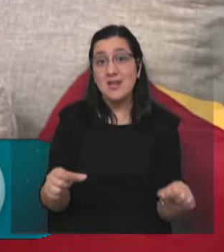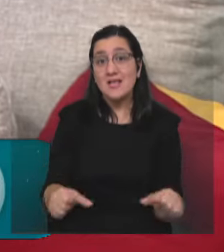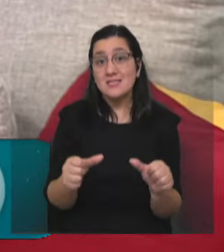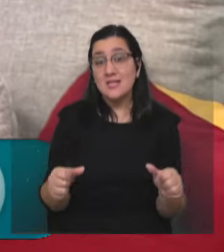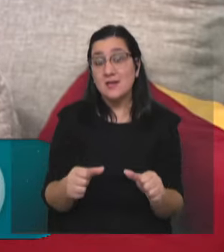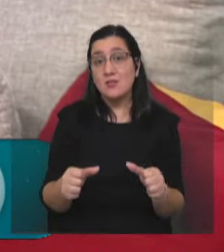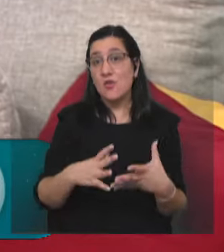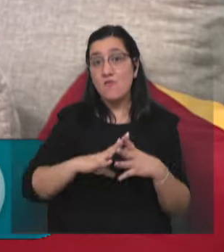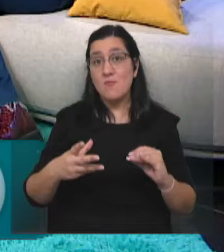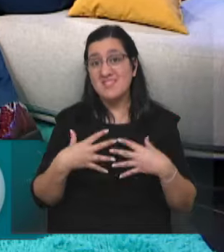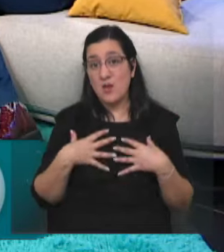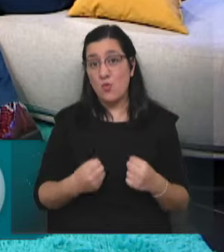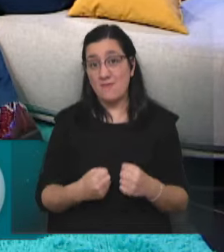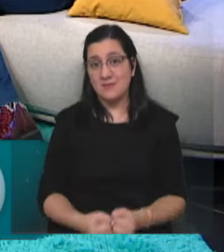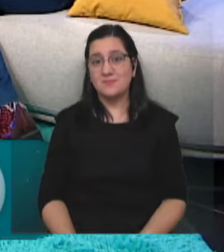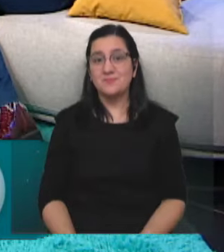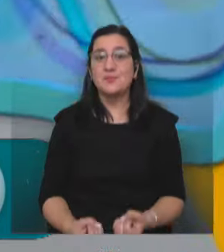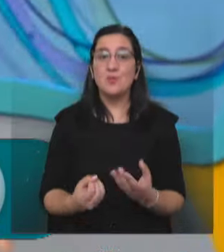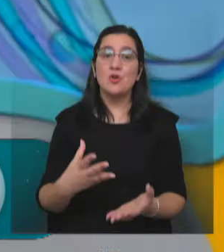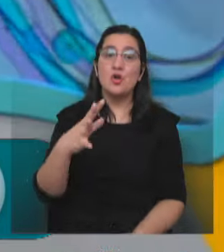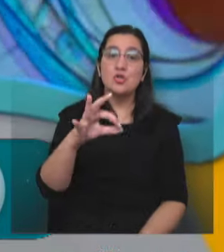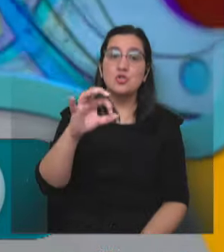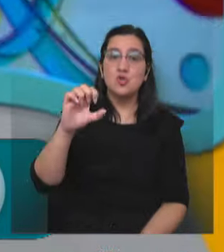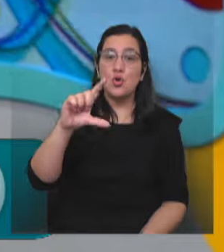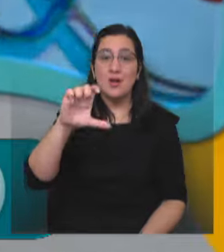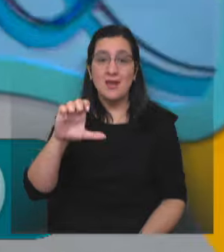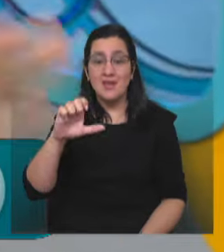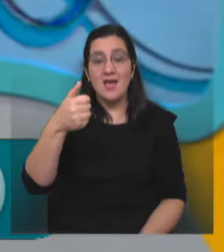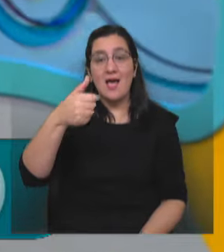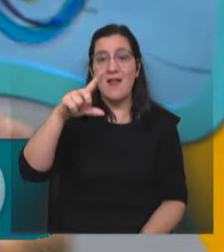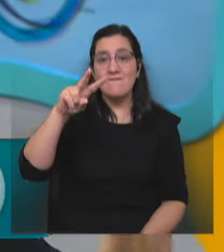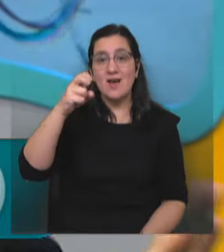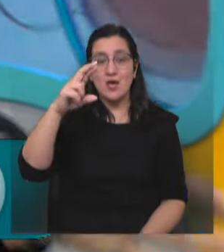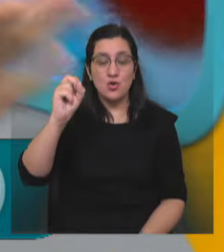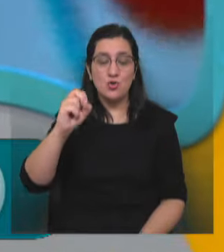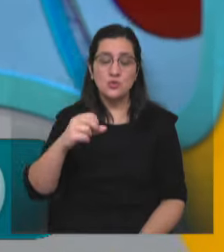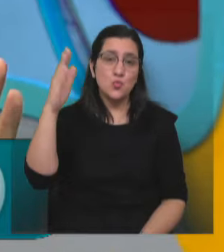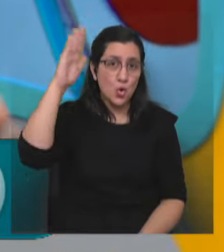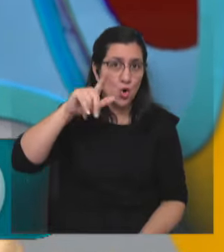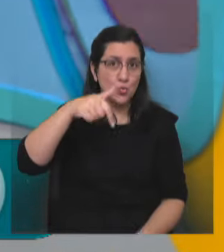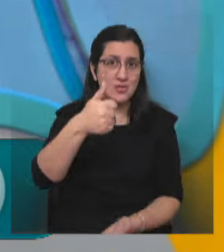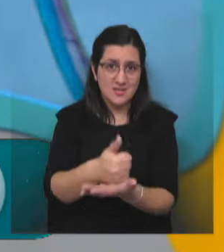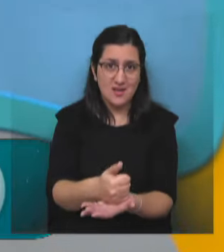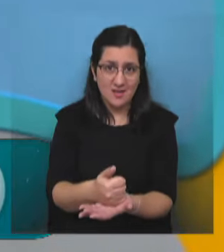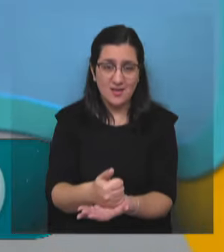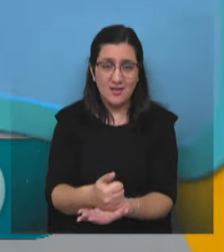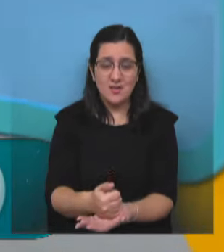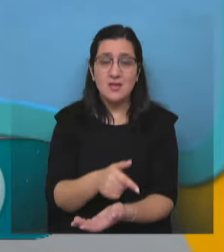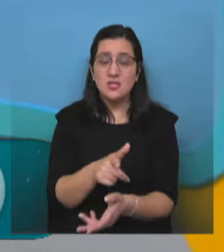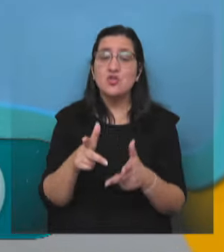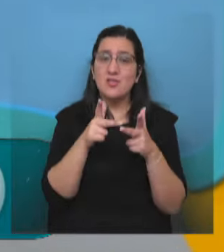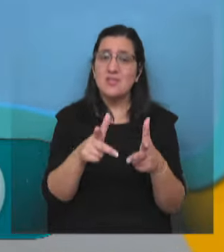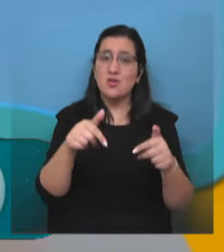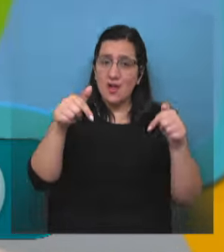manera sana. Genial. Bueno, Sole, Álvaro, ha sido un honor tenerlos acá. Y esto que dijeron así como a la pasada, que quede así